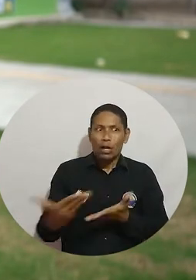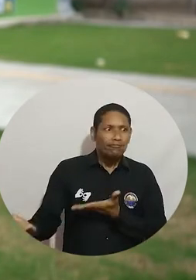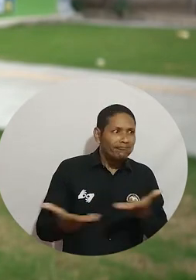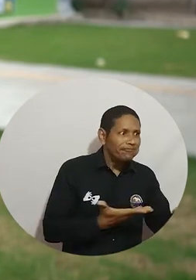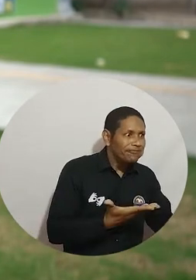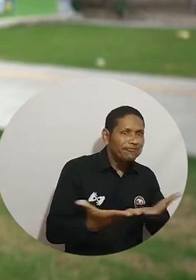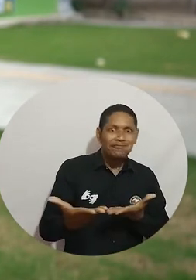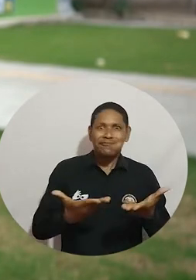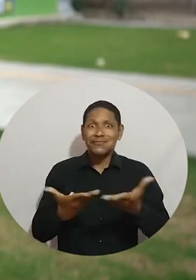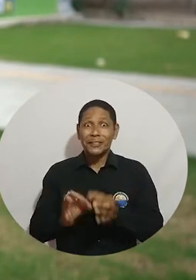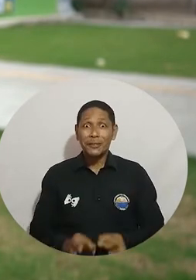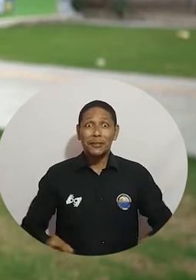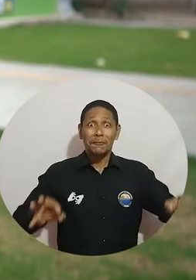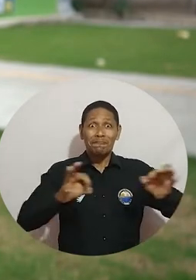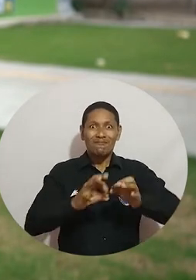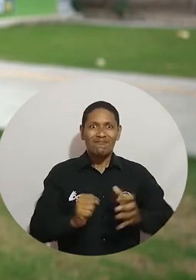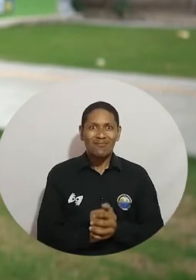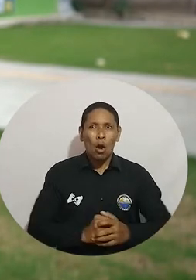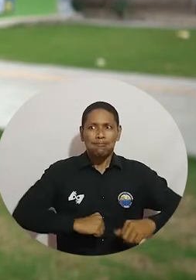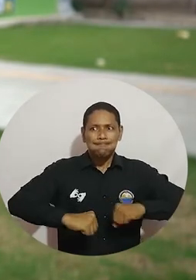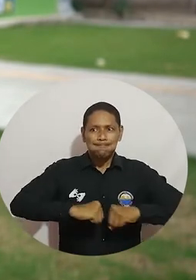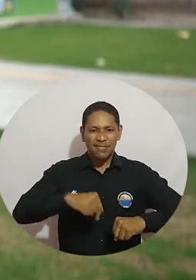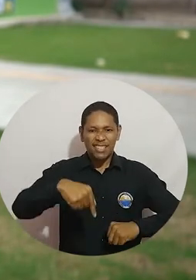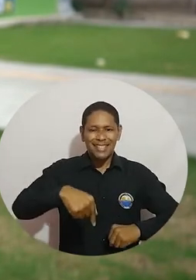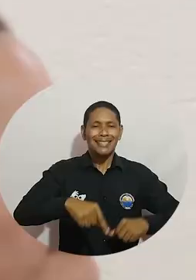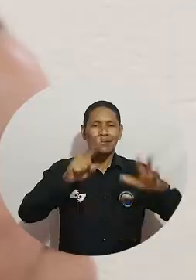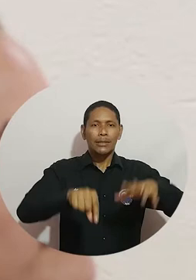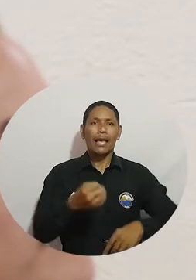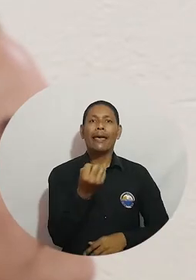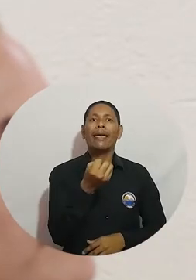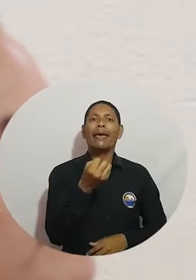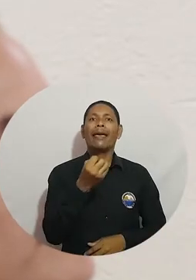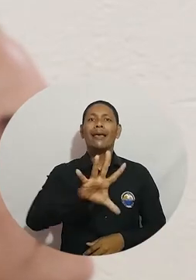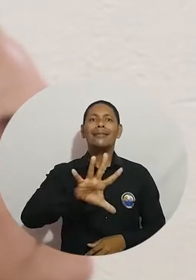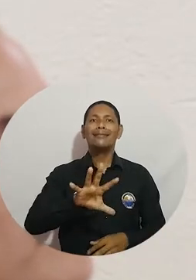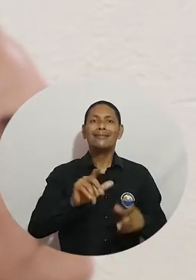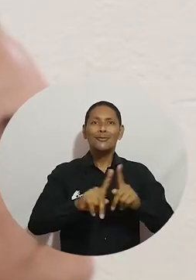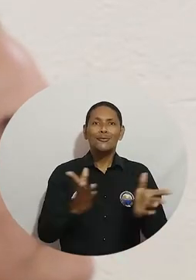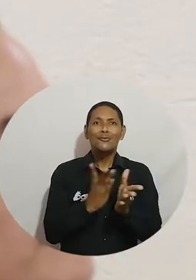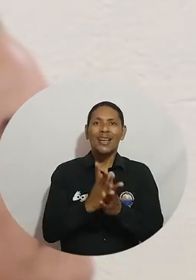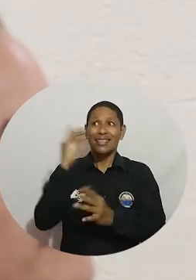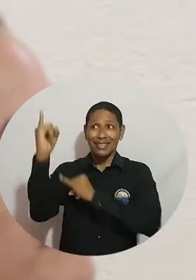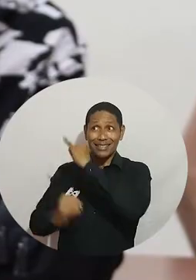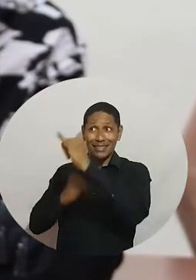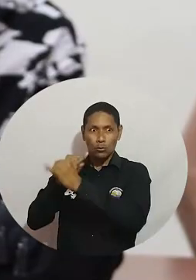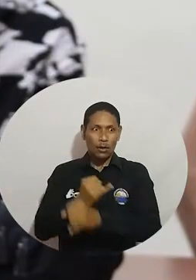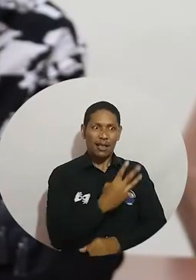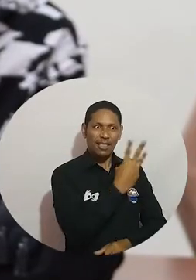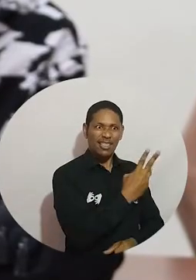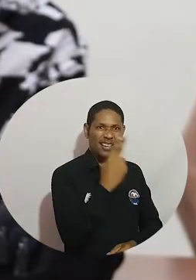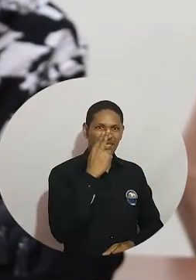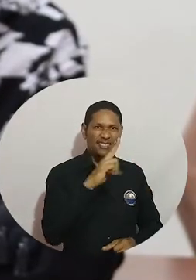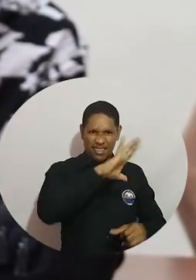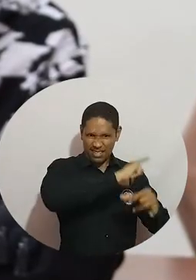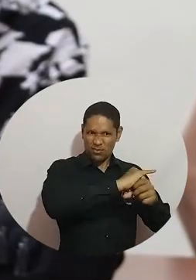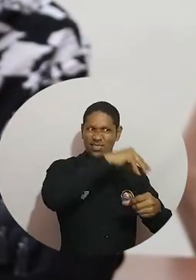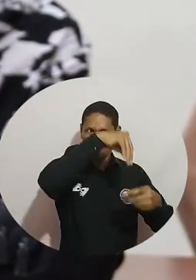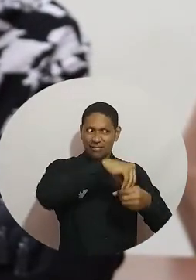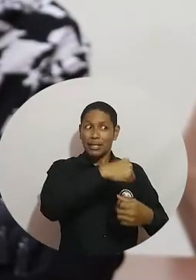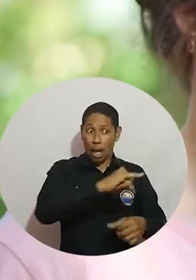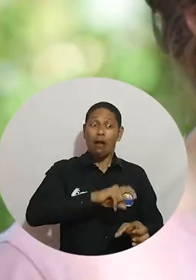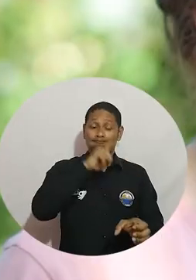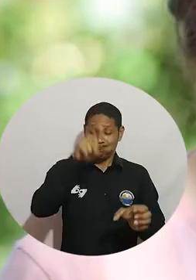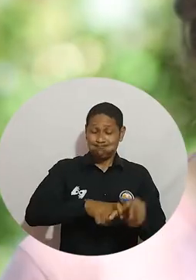actividad que es muy importante para la universidad. Este semestre pues tenemos 15 estudiantes internacionales y 3 nacionales que van a